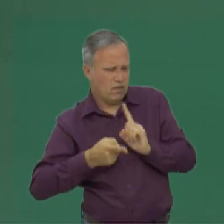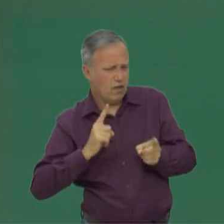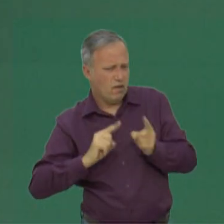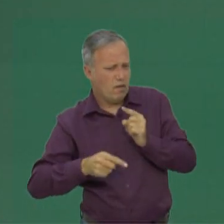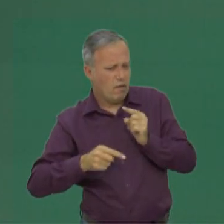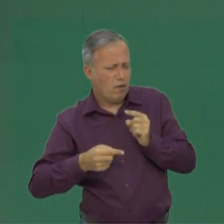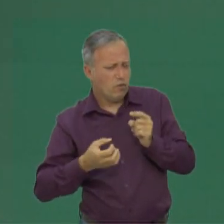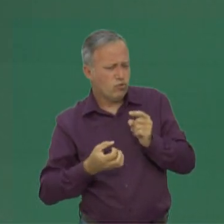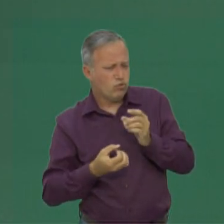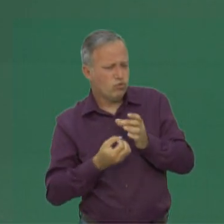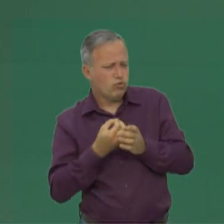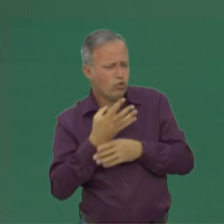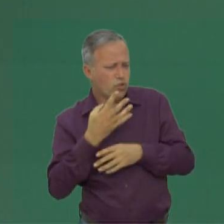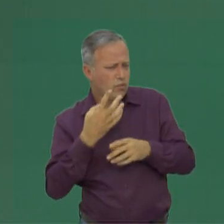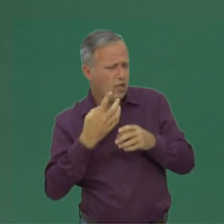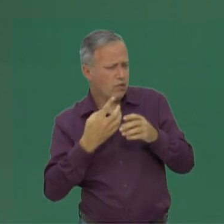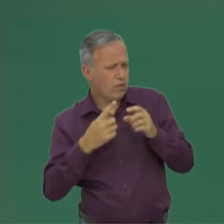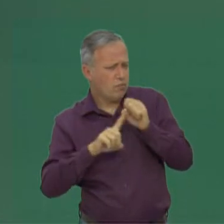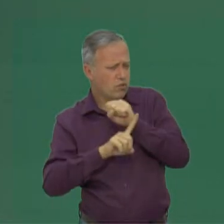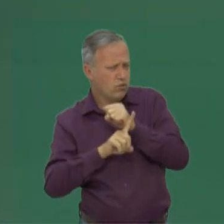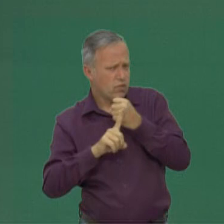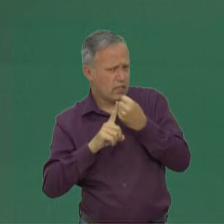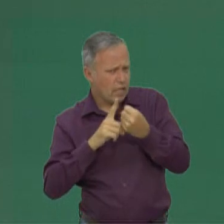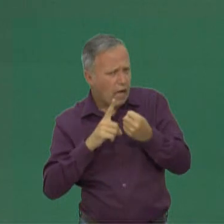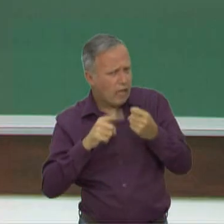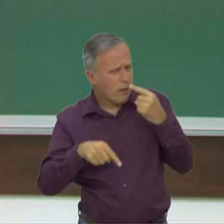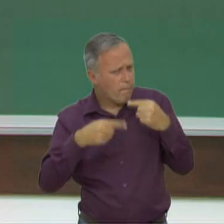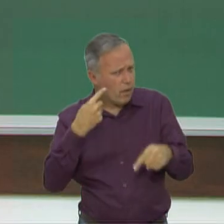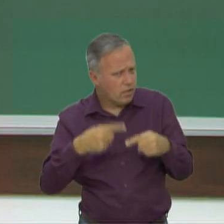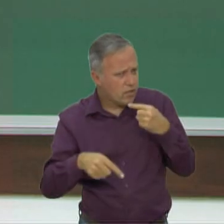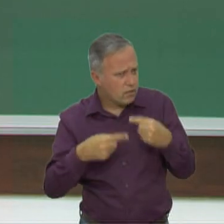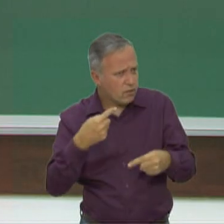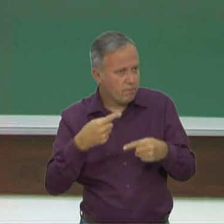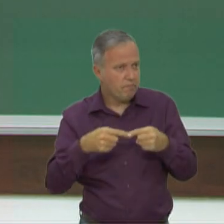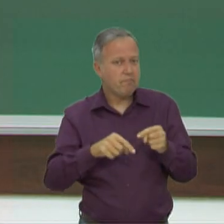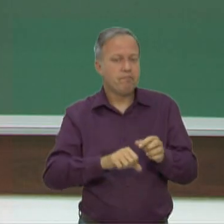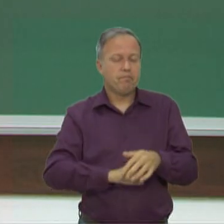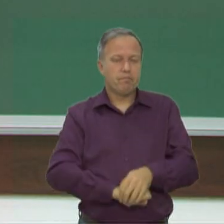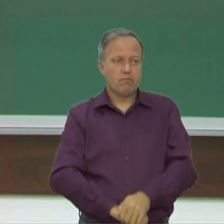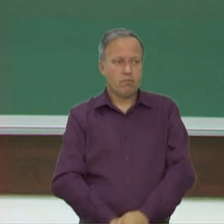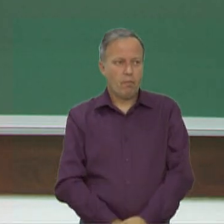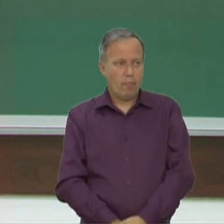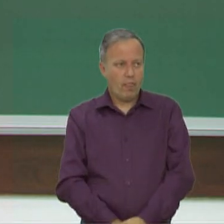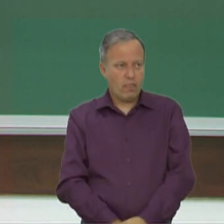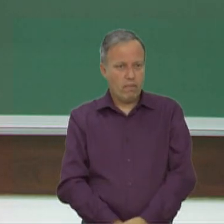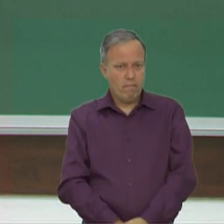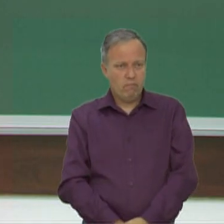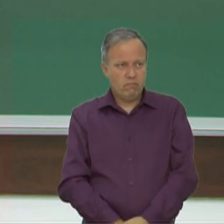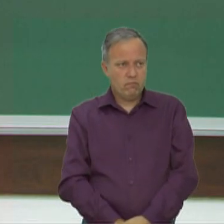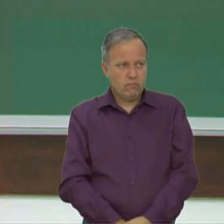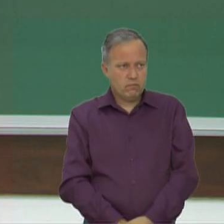raízes, mecanismos sociais e políticos da América Espanhola.